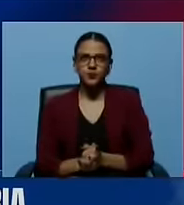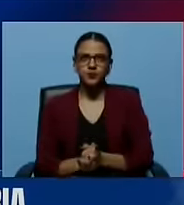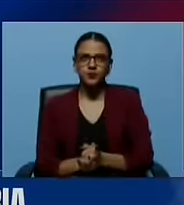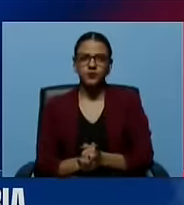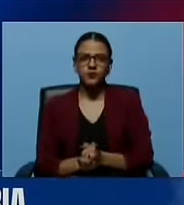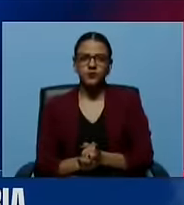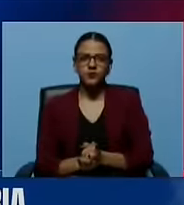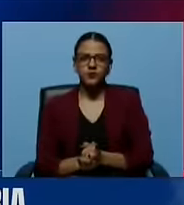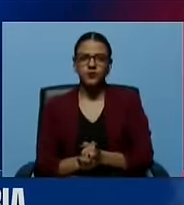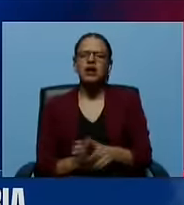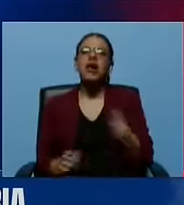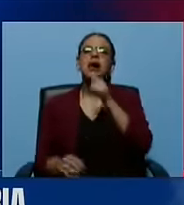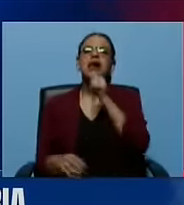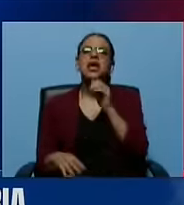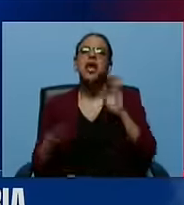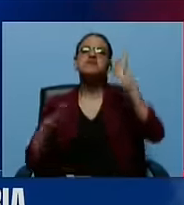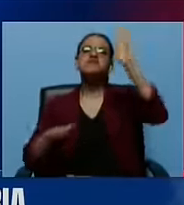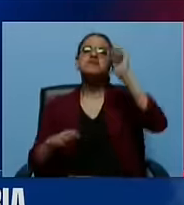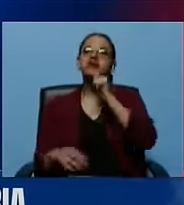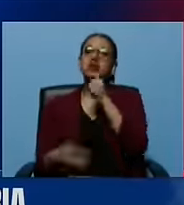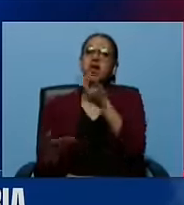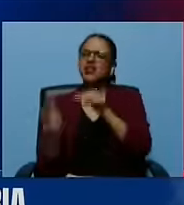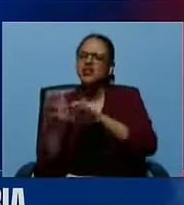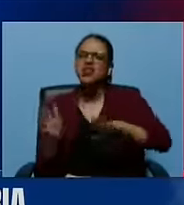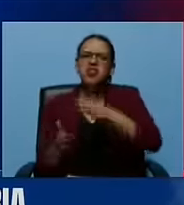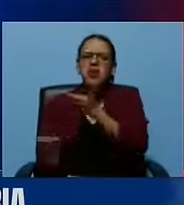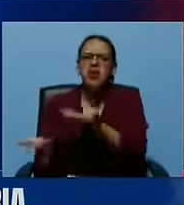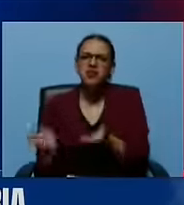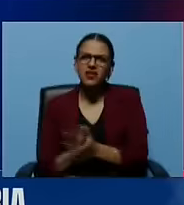¿ante quién se va a juramentar?